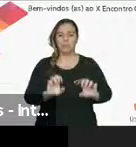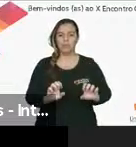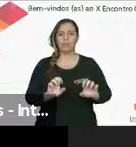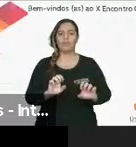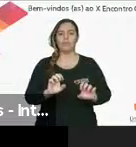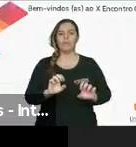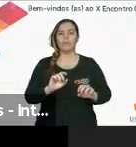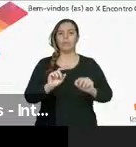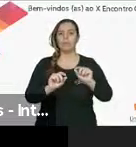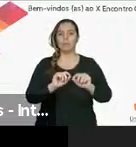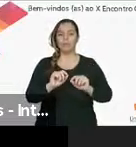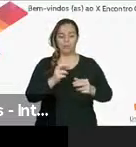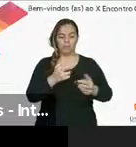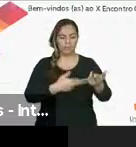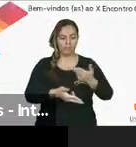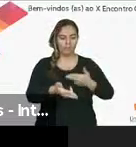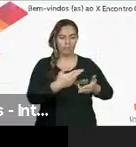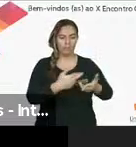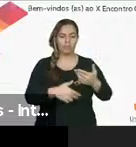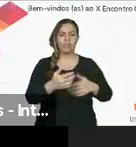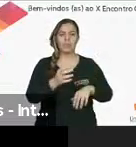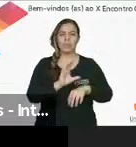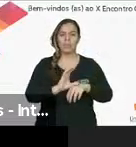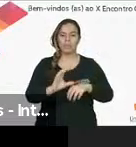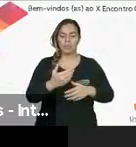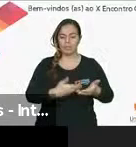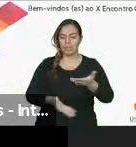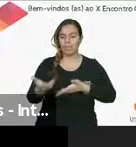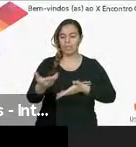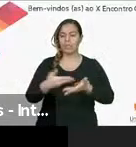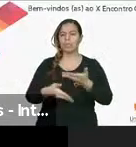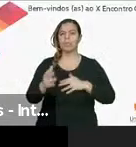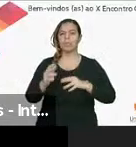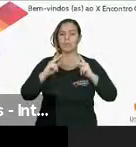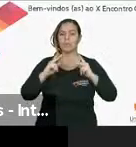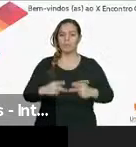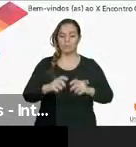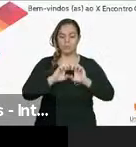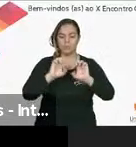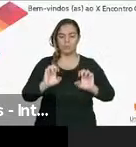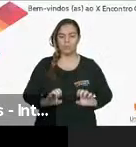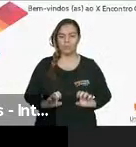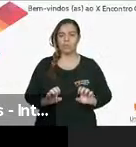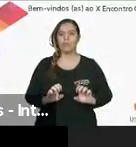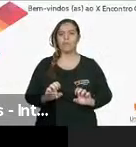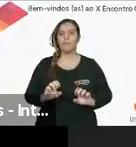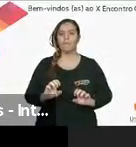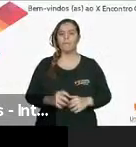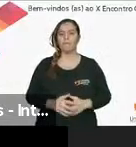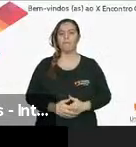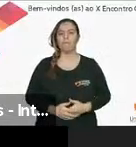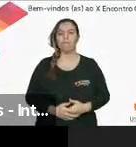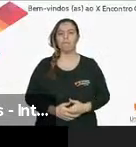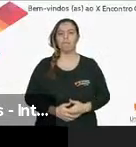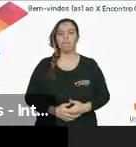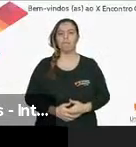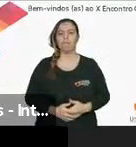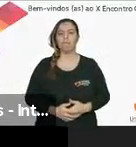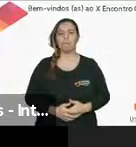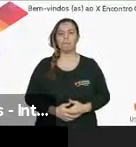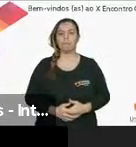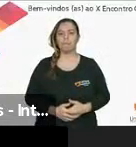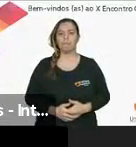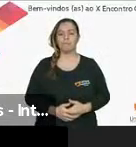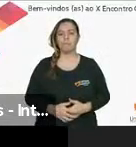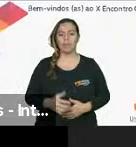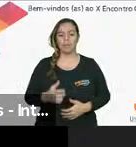de interacciones. Cualquier aspecto de la estructura que me parezca a mí que es determinante en el